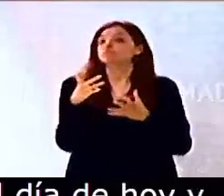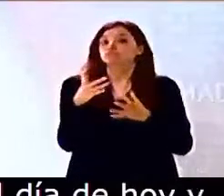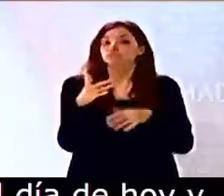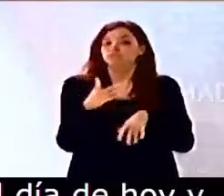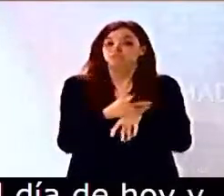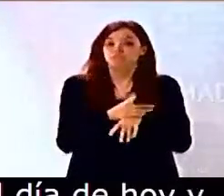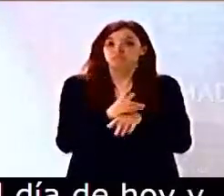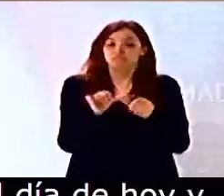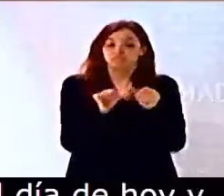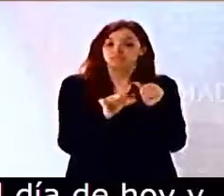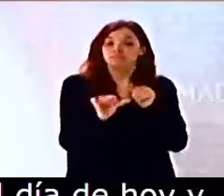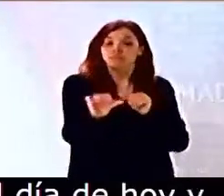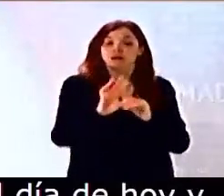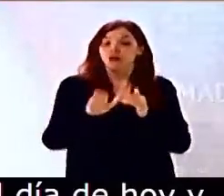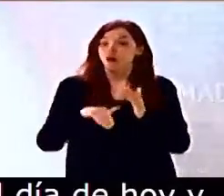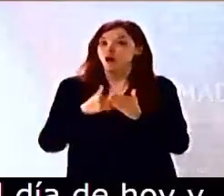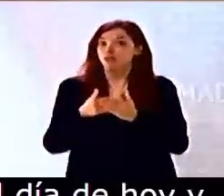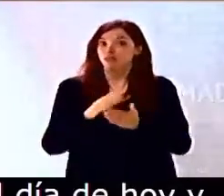horas,